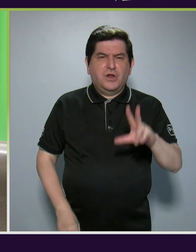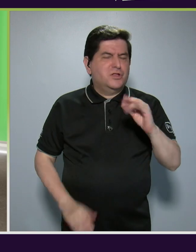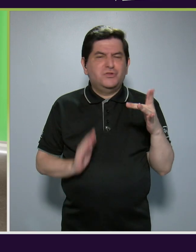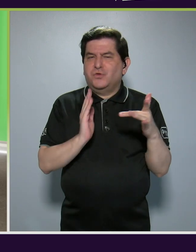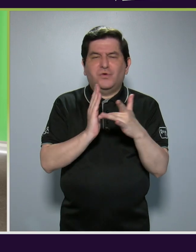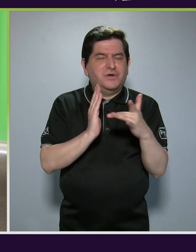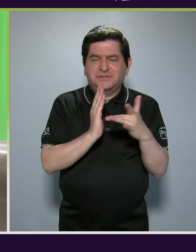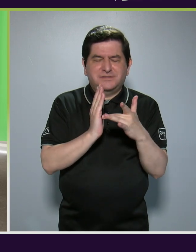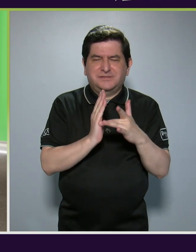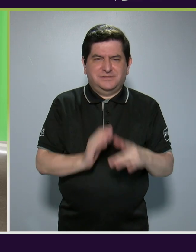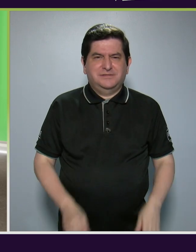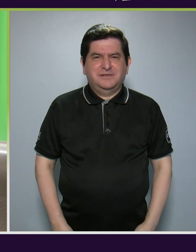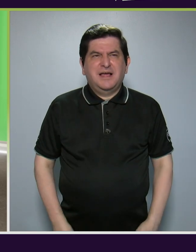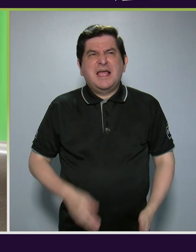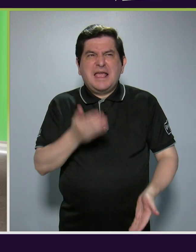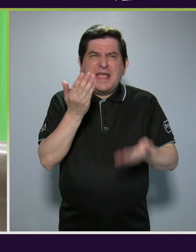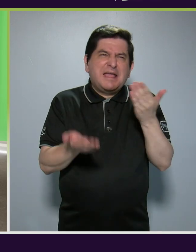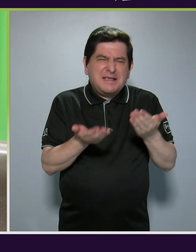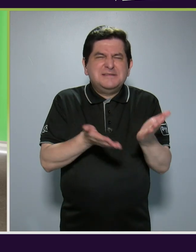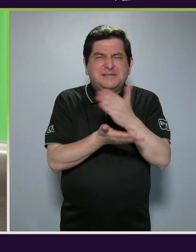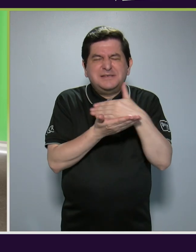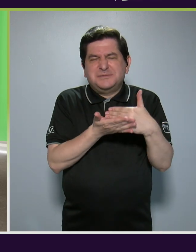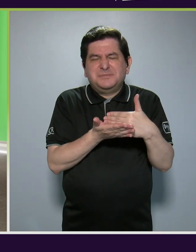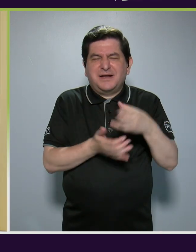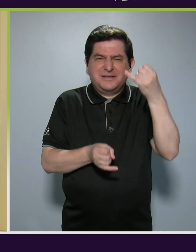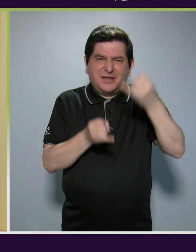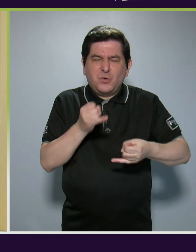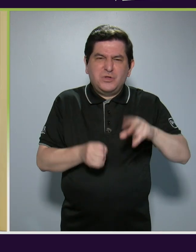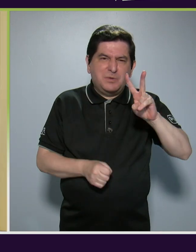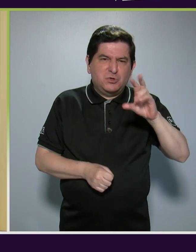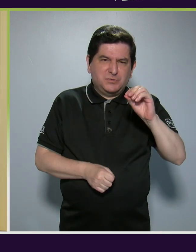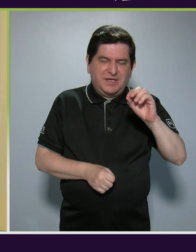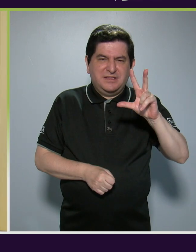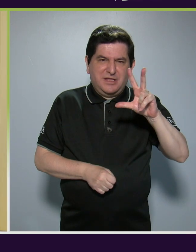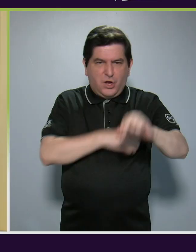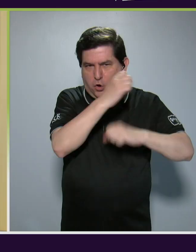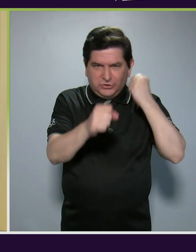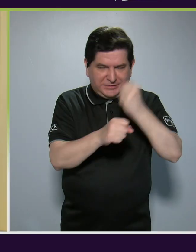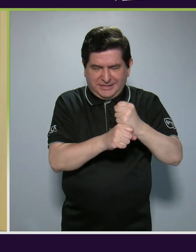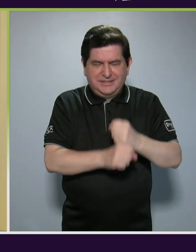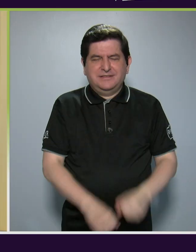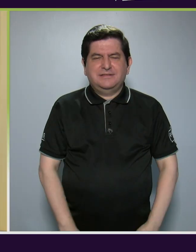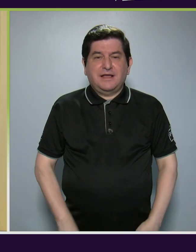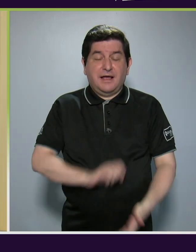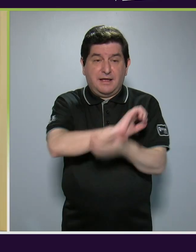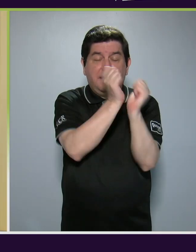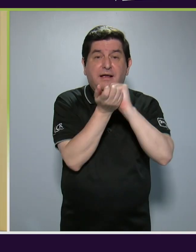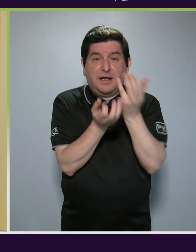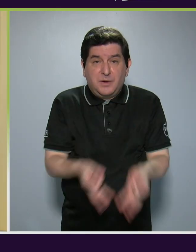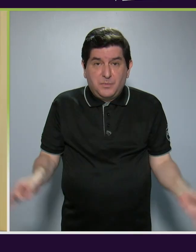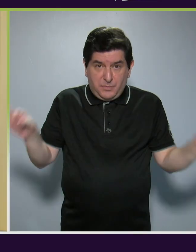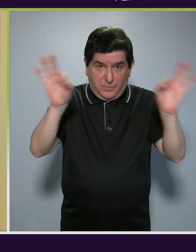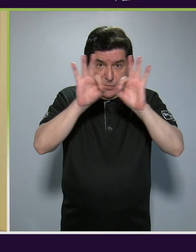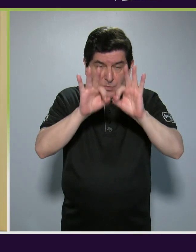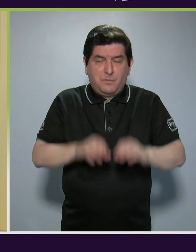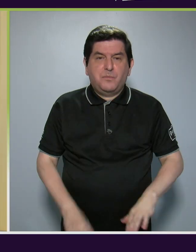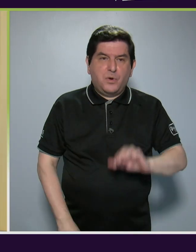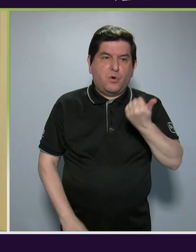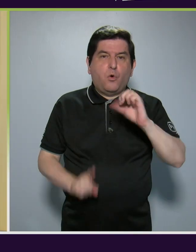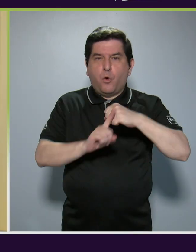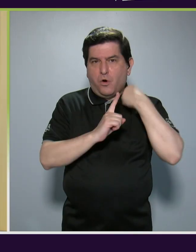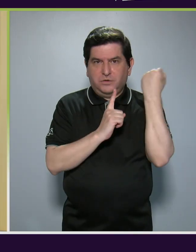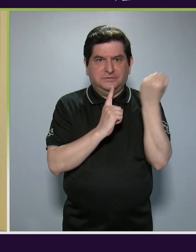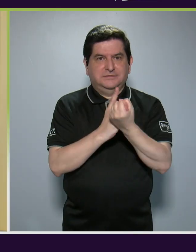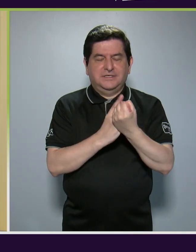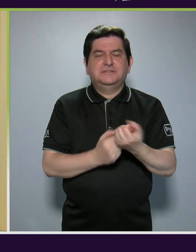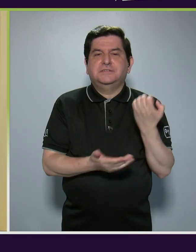tecnológico, pero tiene que ver un poco la exposición en los últimos 20, 30 años a cambios muy significativos que nos han llevado a otros estados,